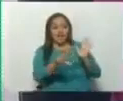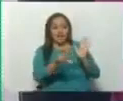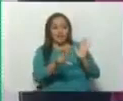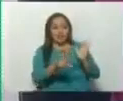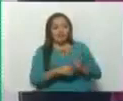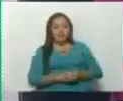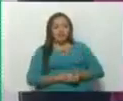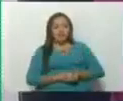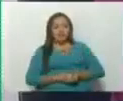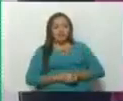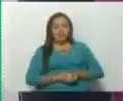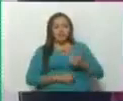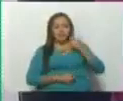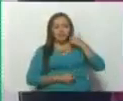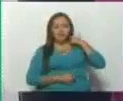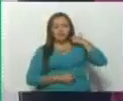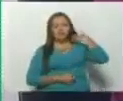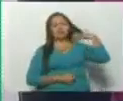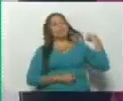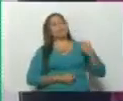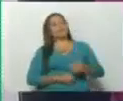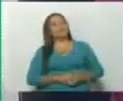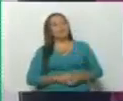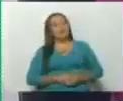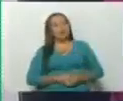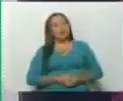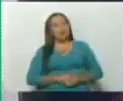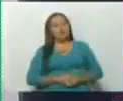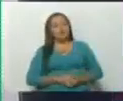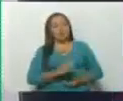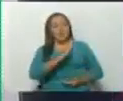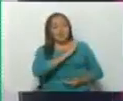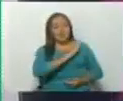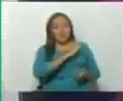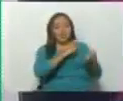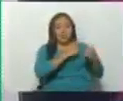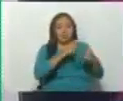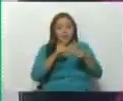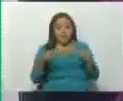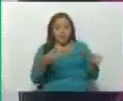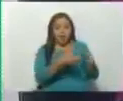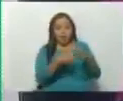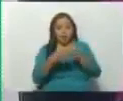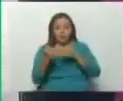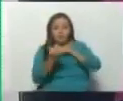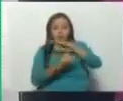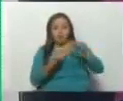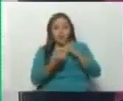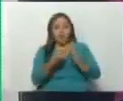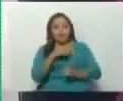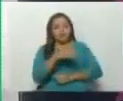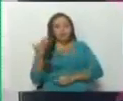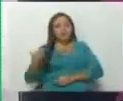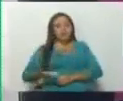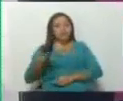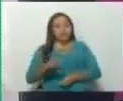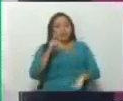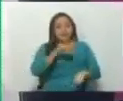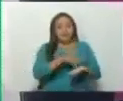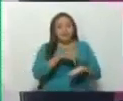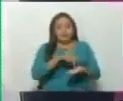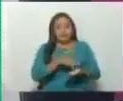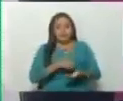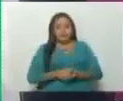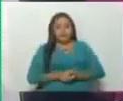disposición transitoria, donde, bueno, tuvimos, vuelvo a repetir, distintos entes institucionales, que fue muy importante. Entre